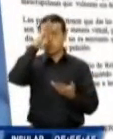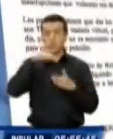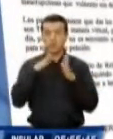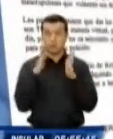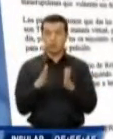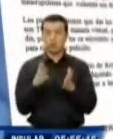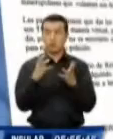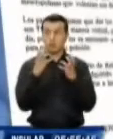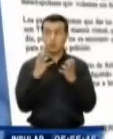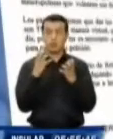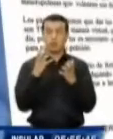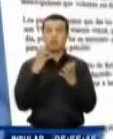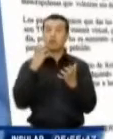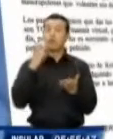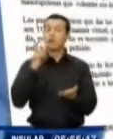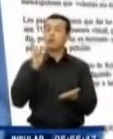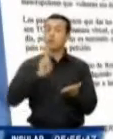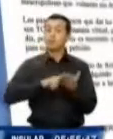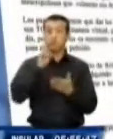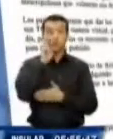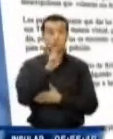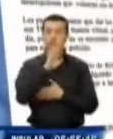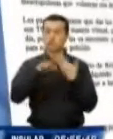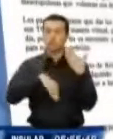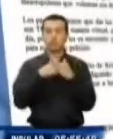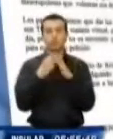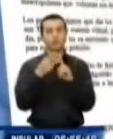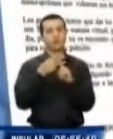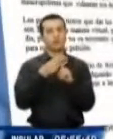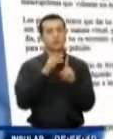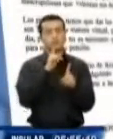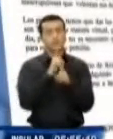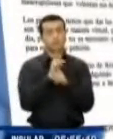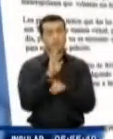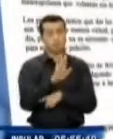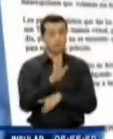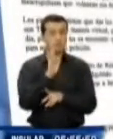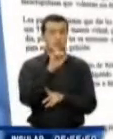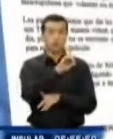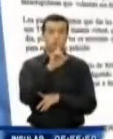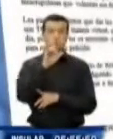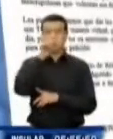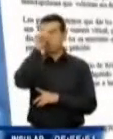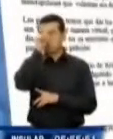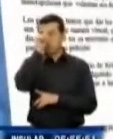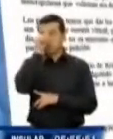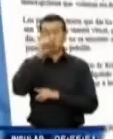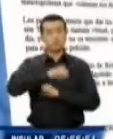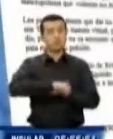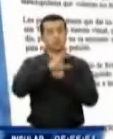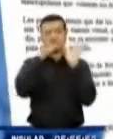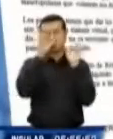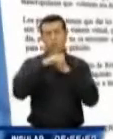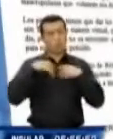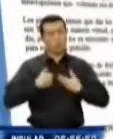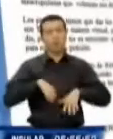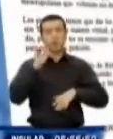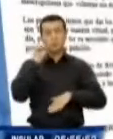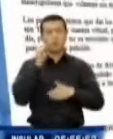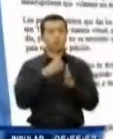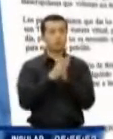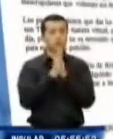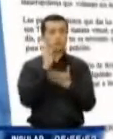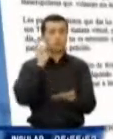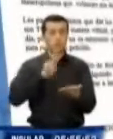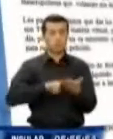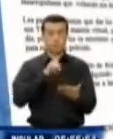obtener una visa de turismo son todos de manera virtual. Pueden realizarse de lunes a domingo y las 24 horas del día, por lo que no